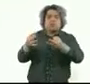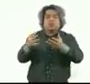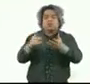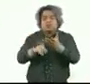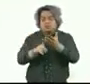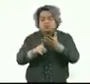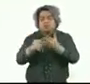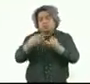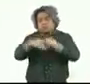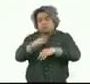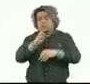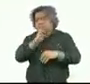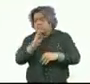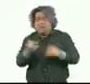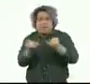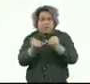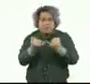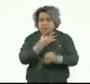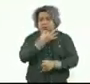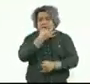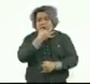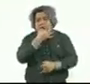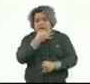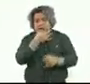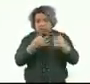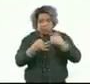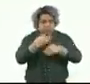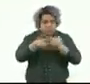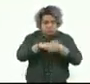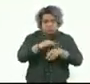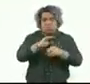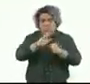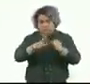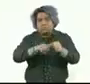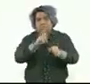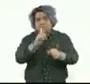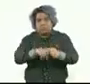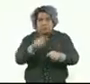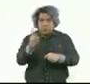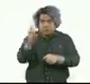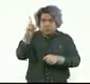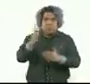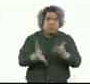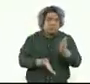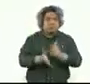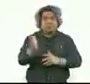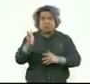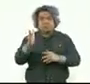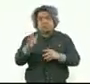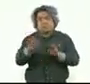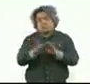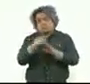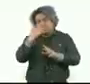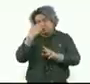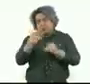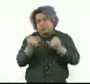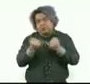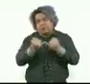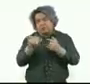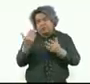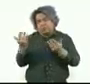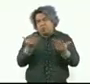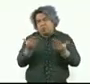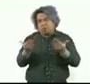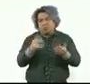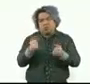se llevan también los medicamentos más habituales que se utilizan en el primer nivel de atención.